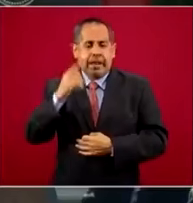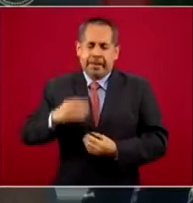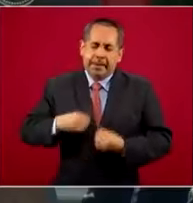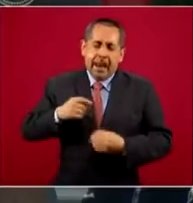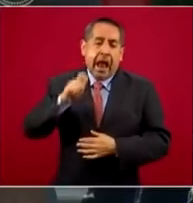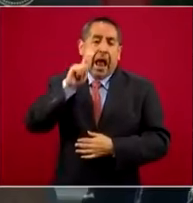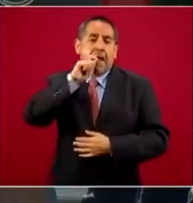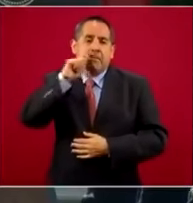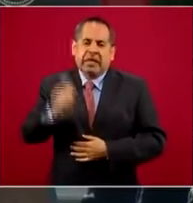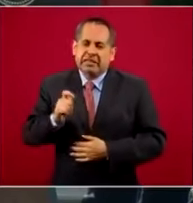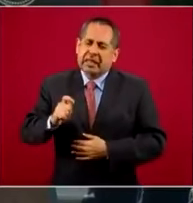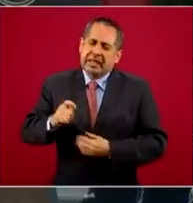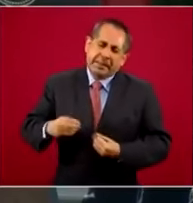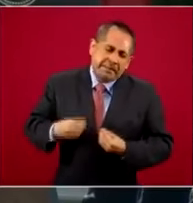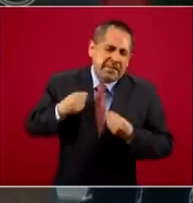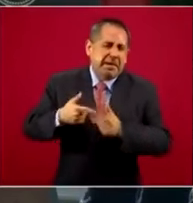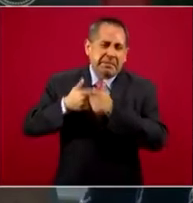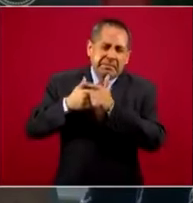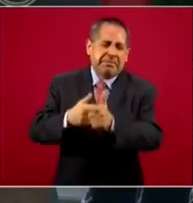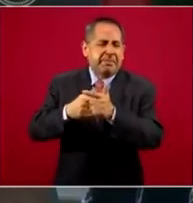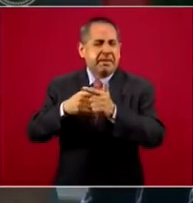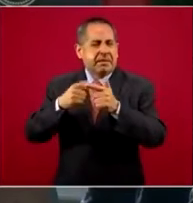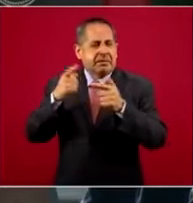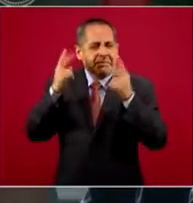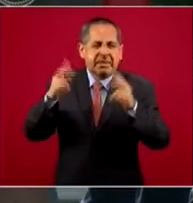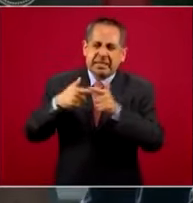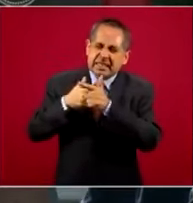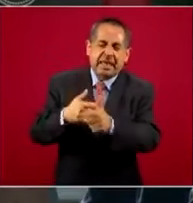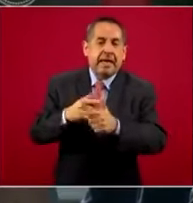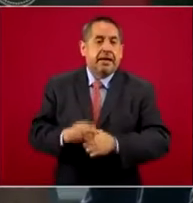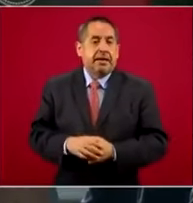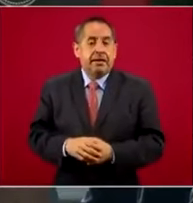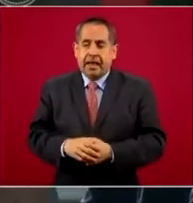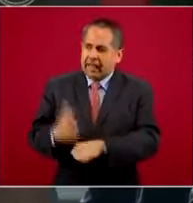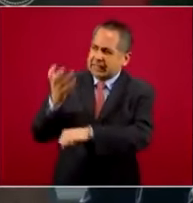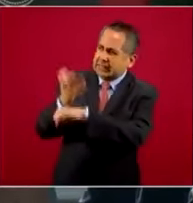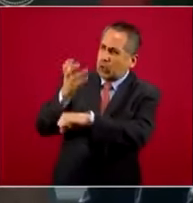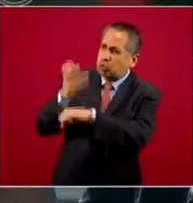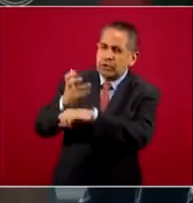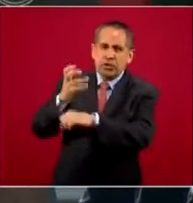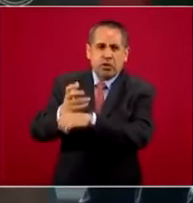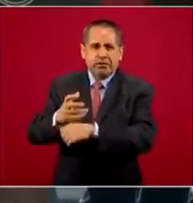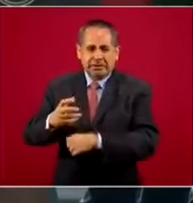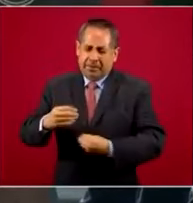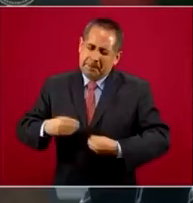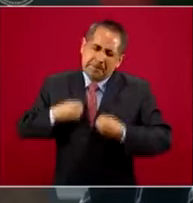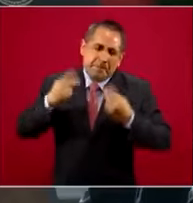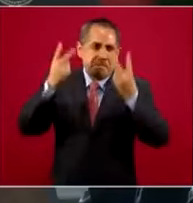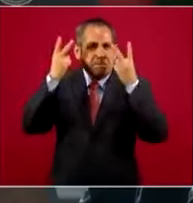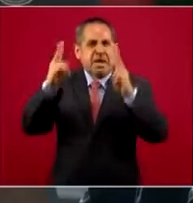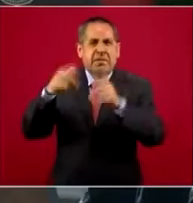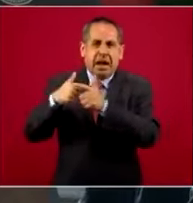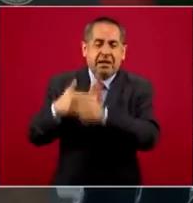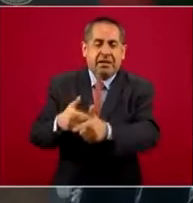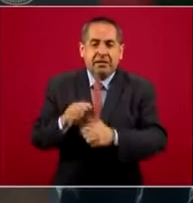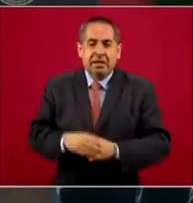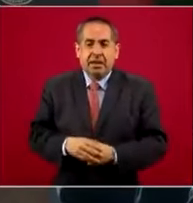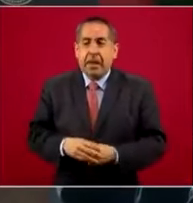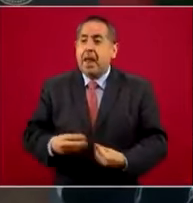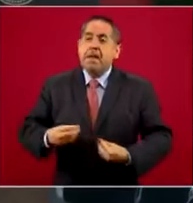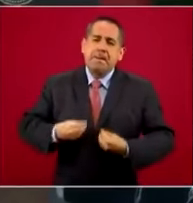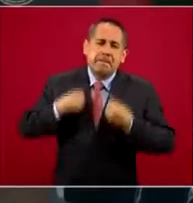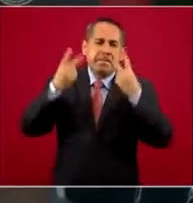de nuestras dos naciones que viva eeuu de américa que viva a